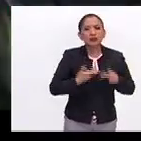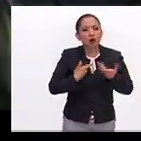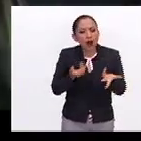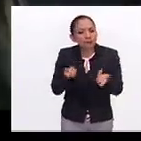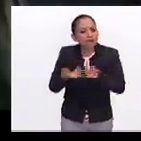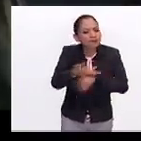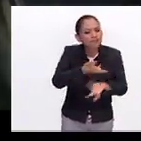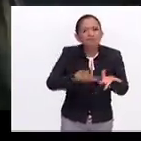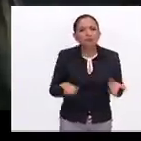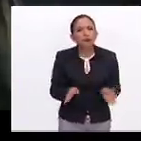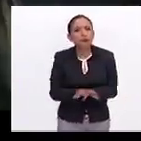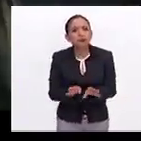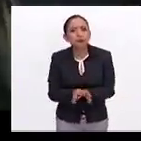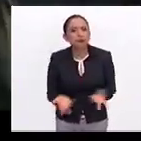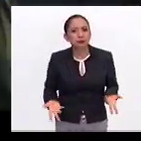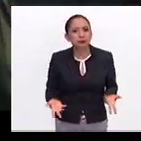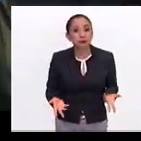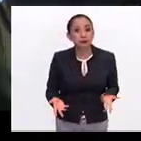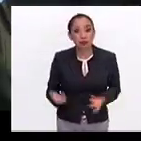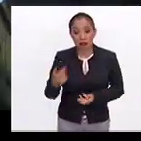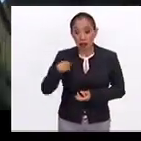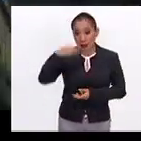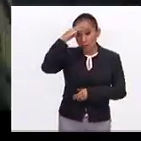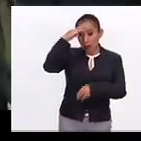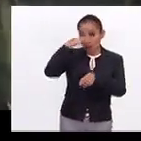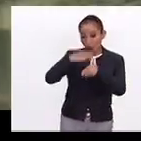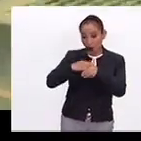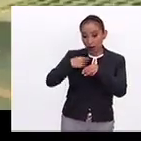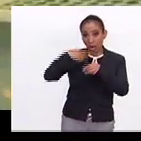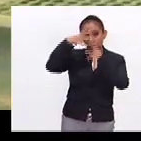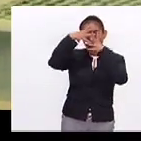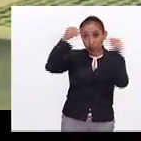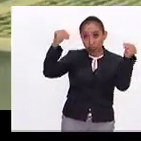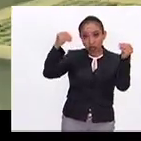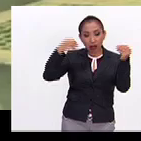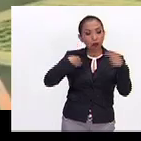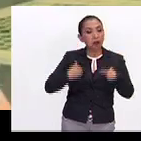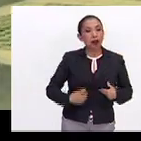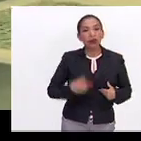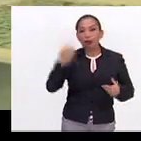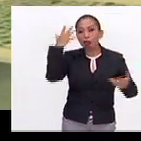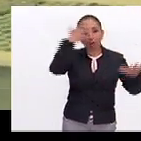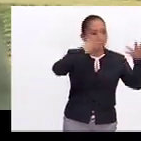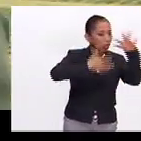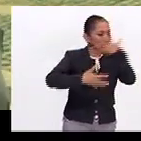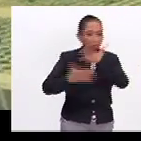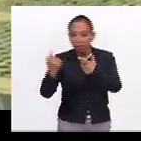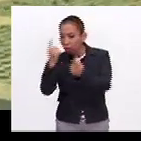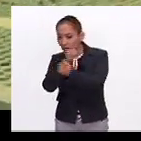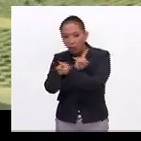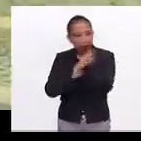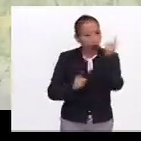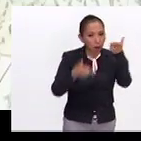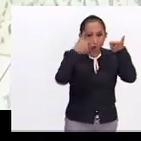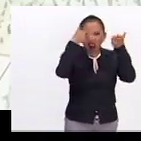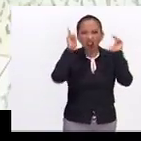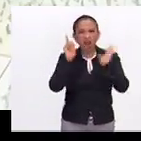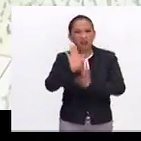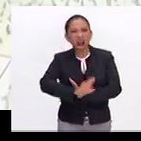personas. Sin memoria, los humanos se vuelven locos, dementes, se